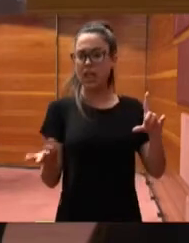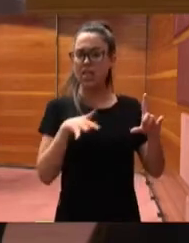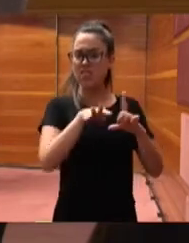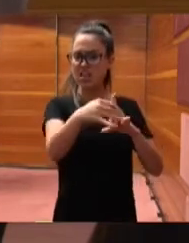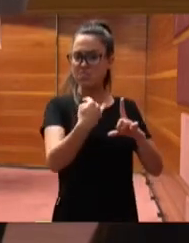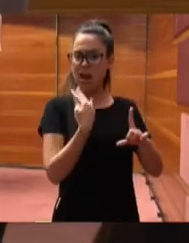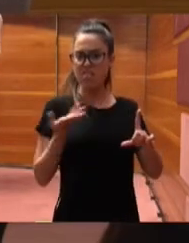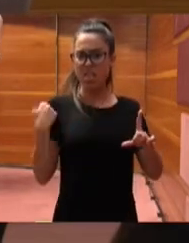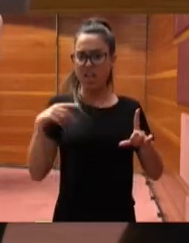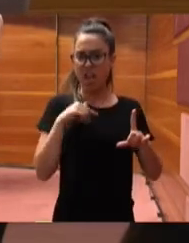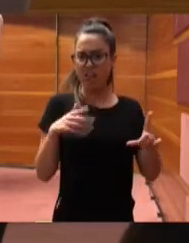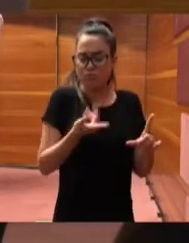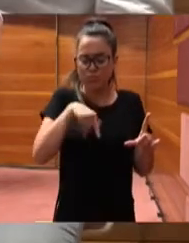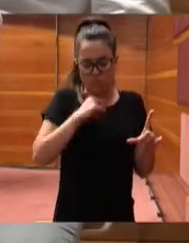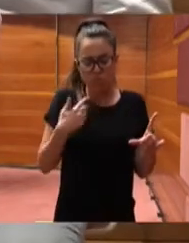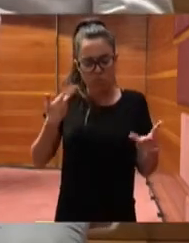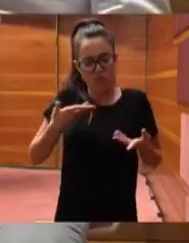si creemos en ella?